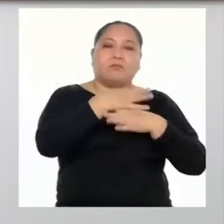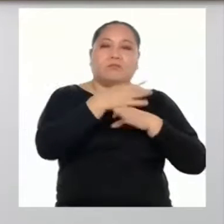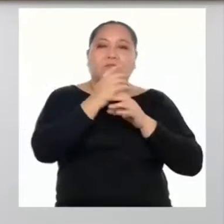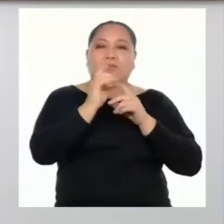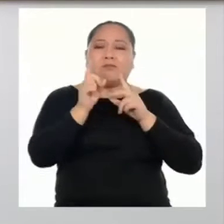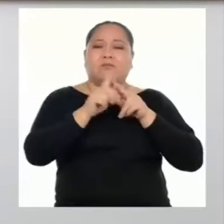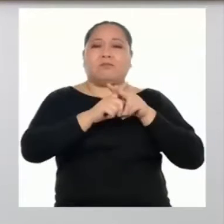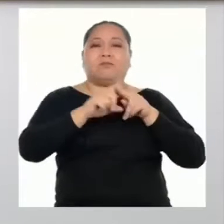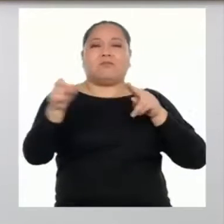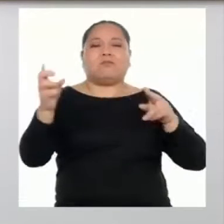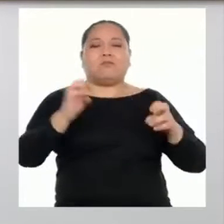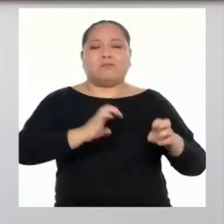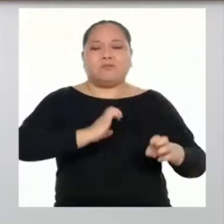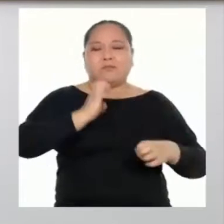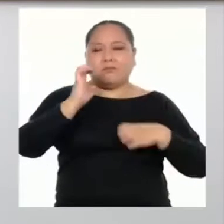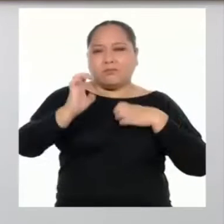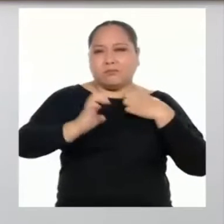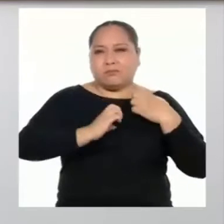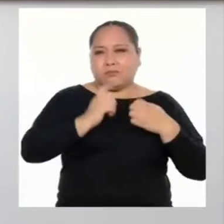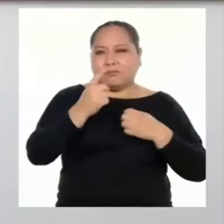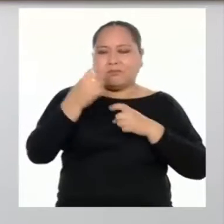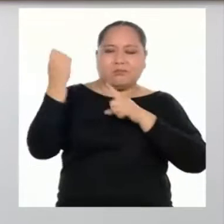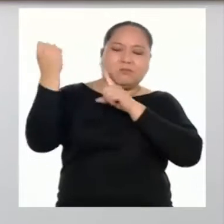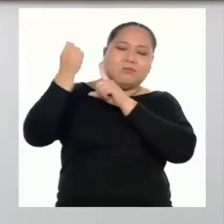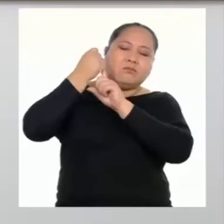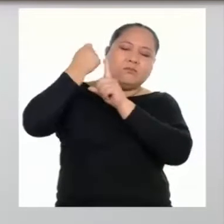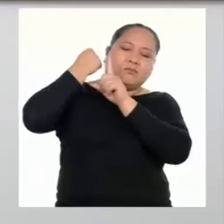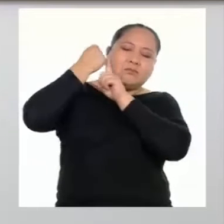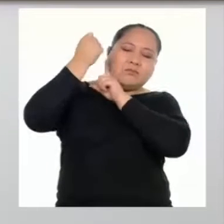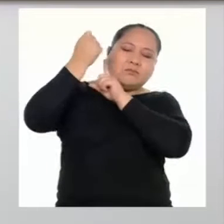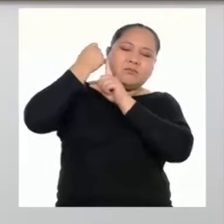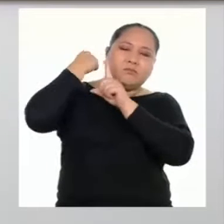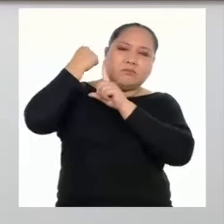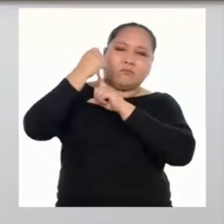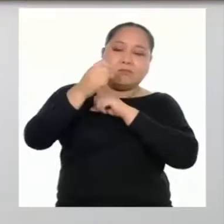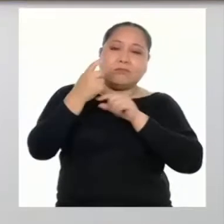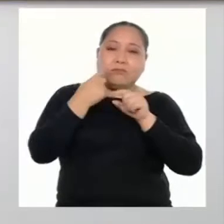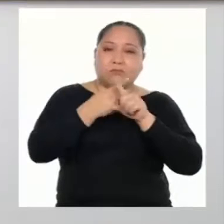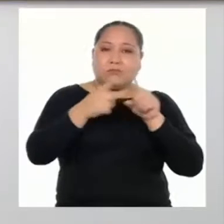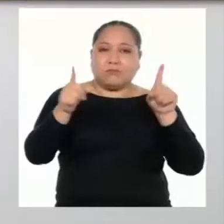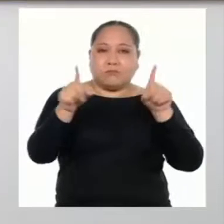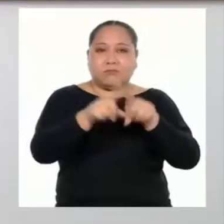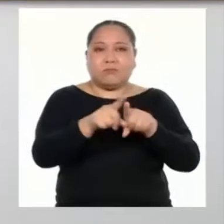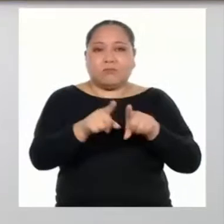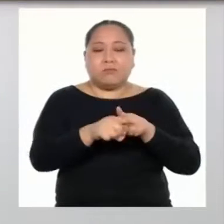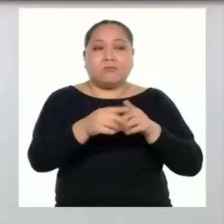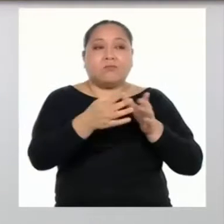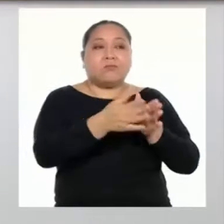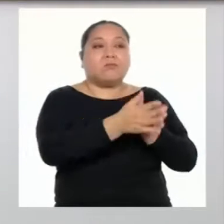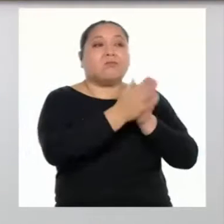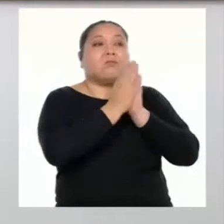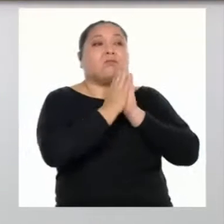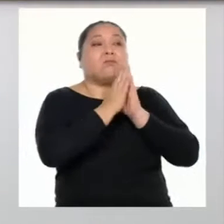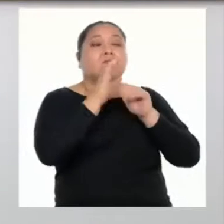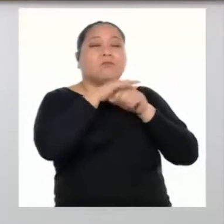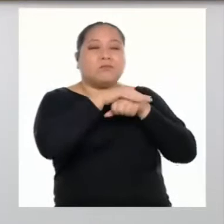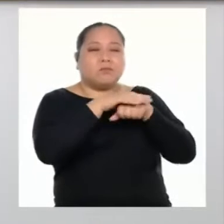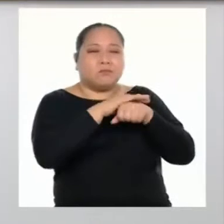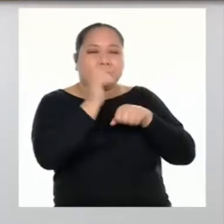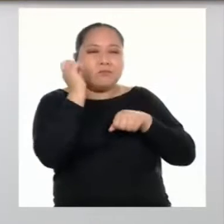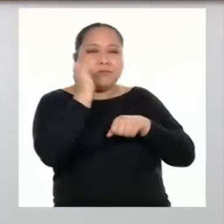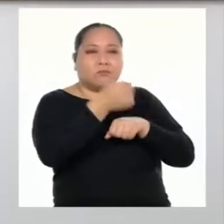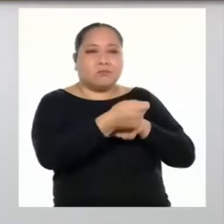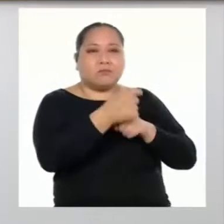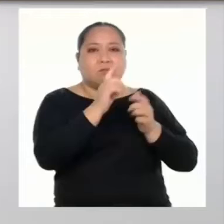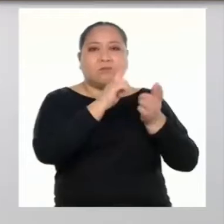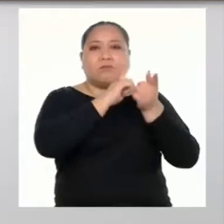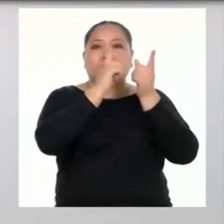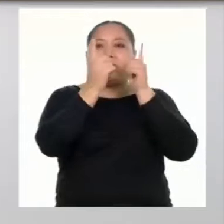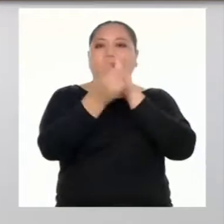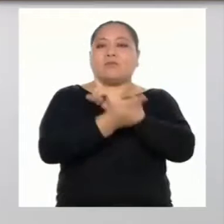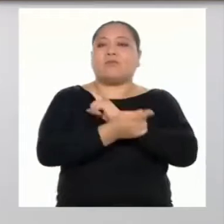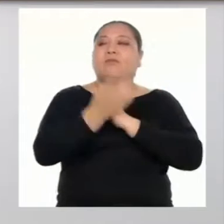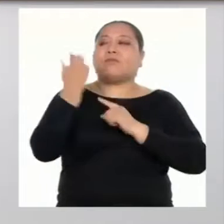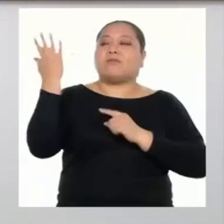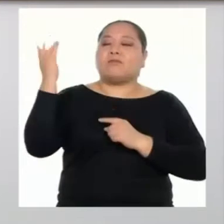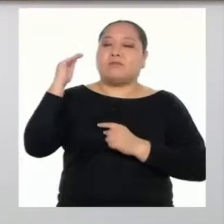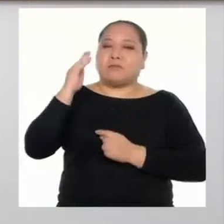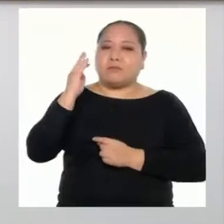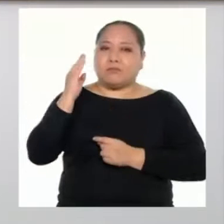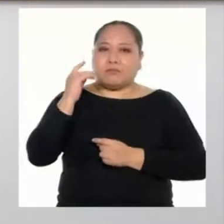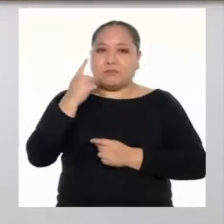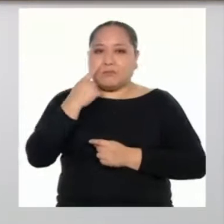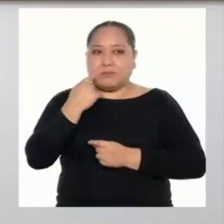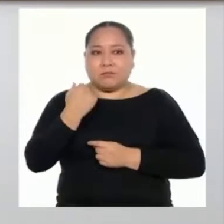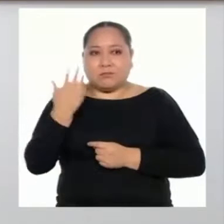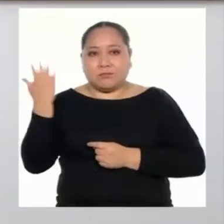de escapar emocionalmente de la violencia, pero también le pedían a las hechiceras que cambien a sus